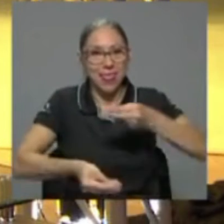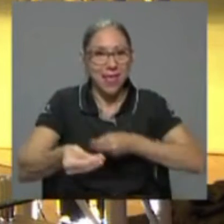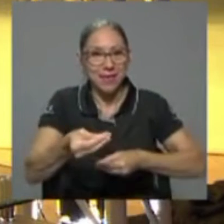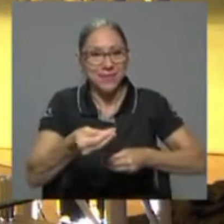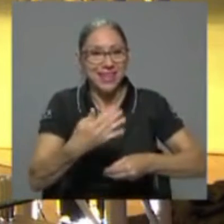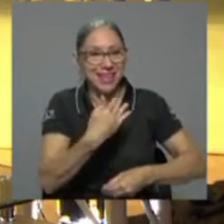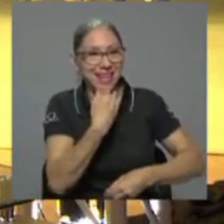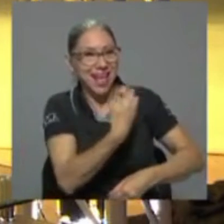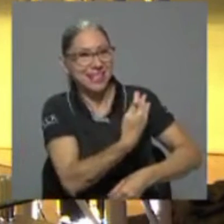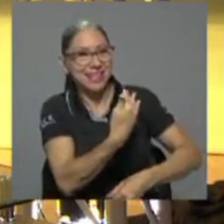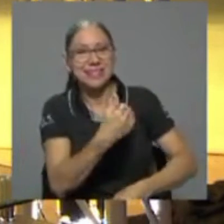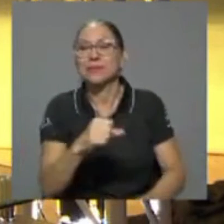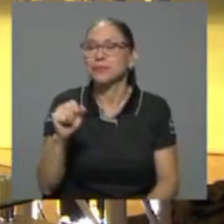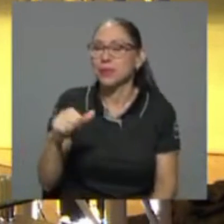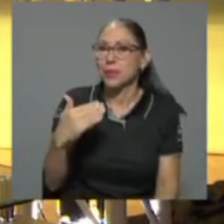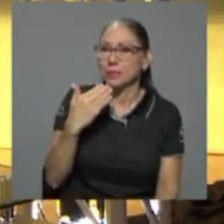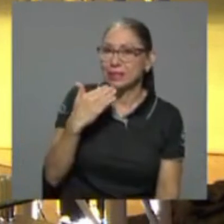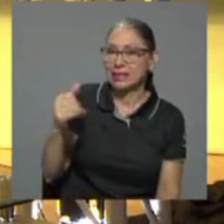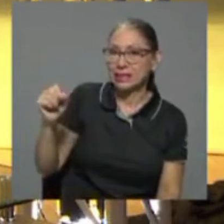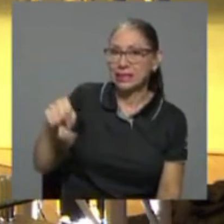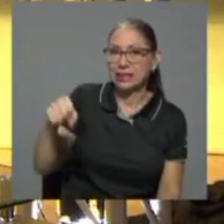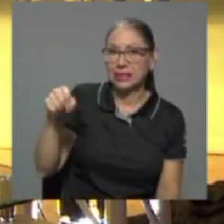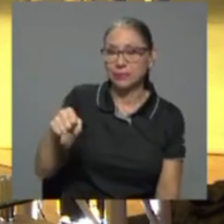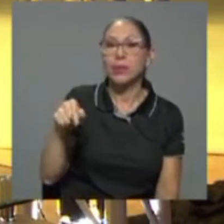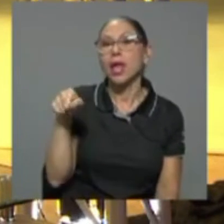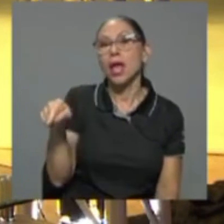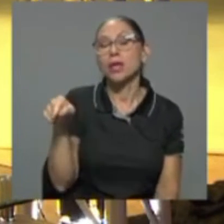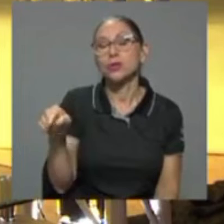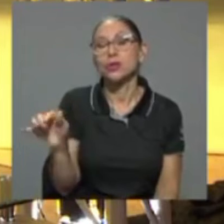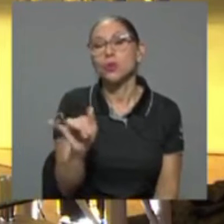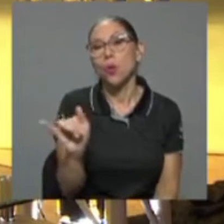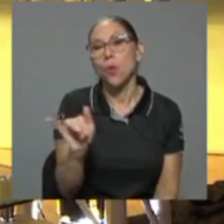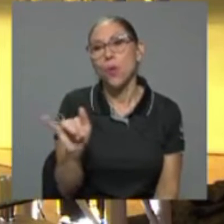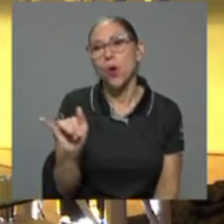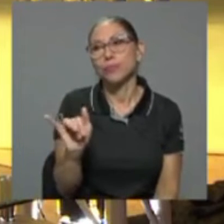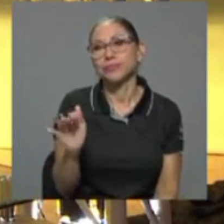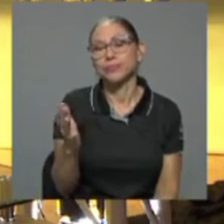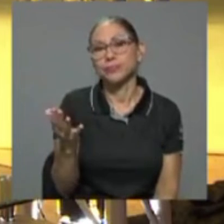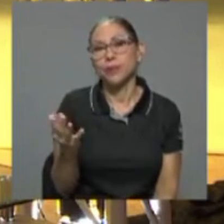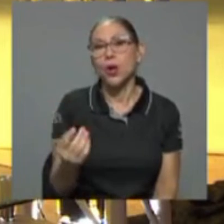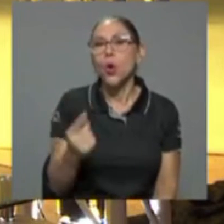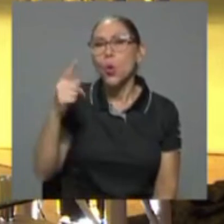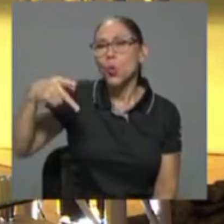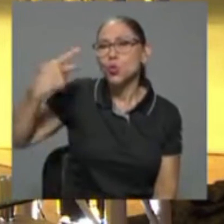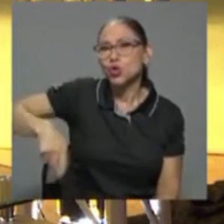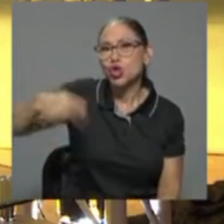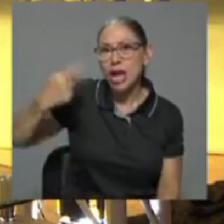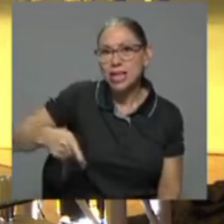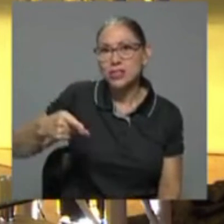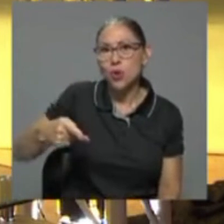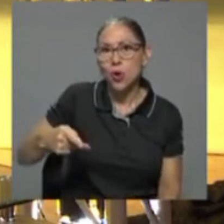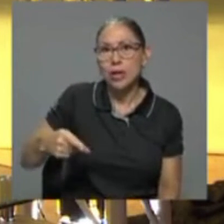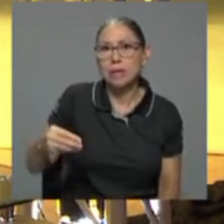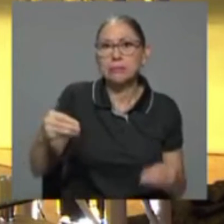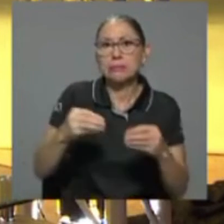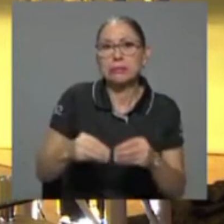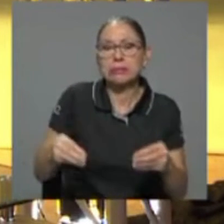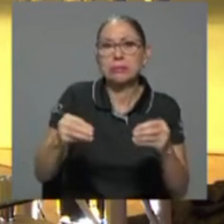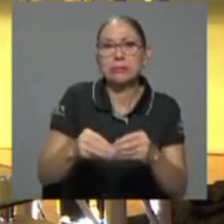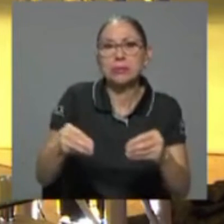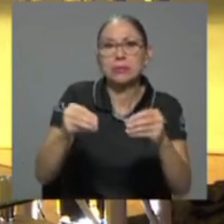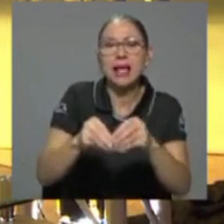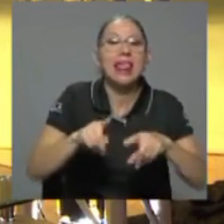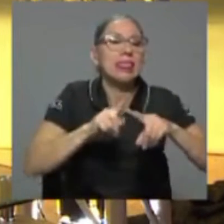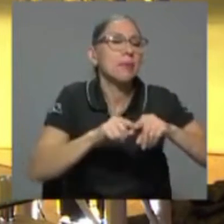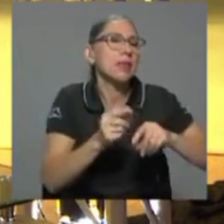No, muchas gracias. Sí, efectivamente, ese es como, digamos, un riesgo que se acrecienta en términos del saldo de la